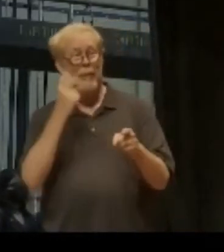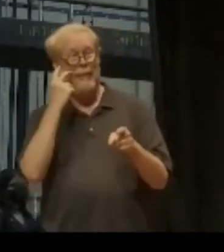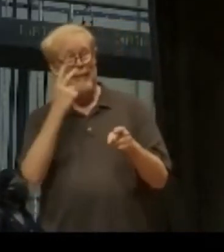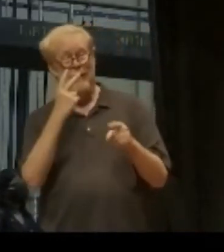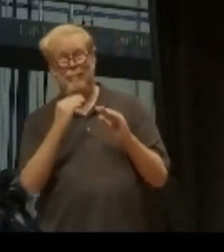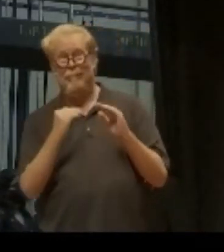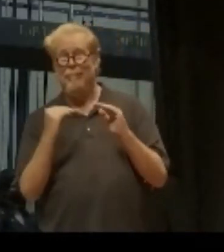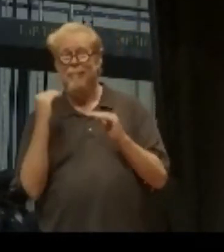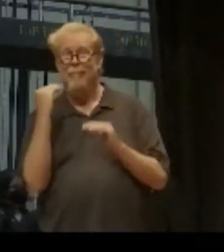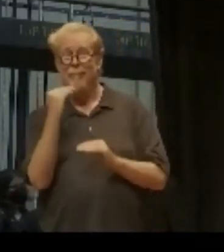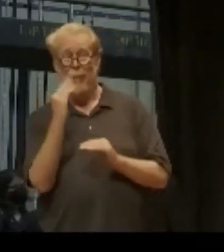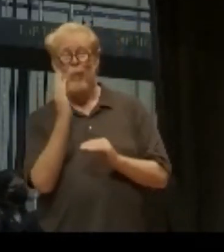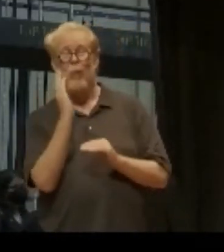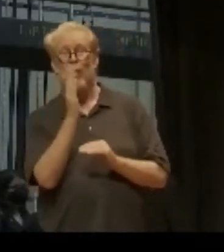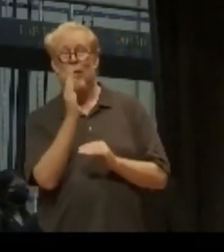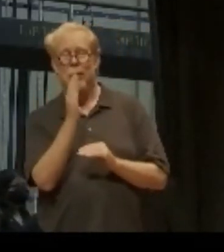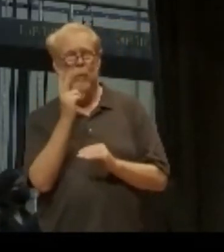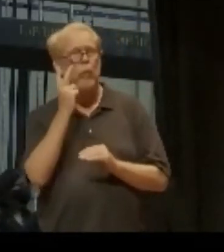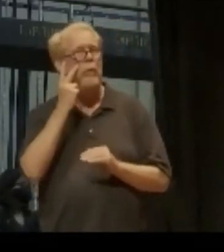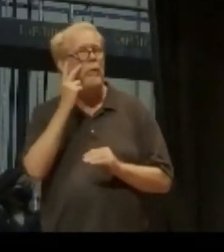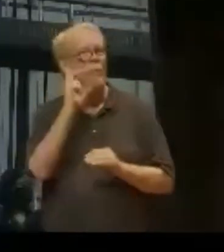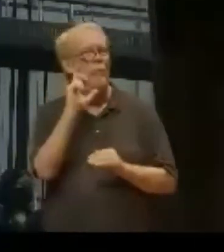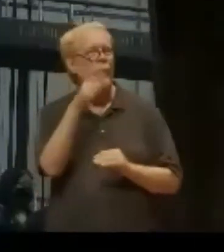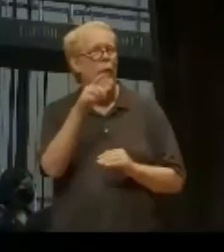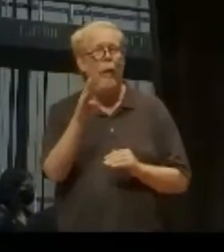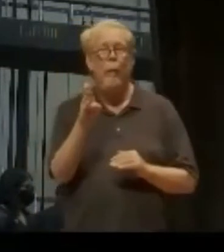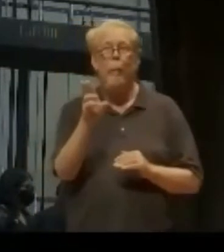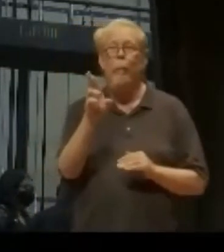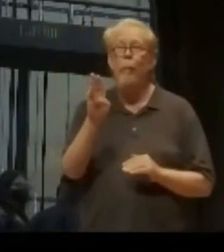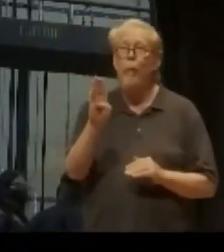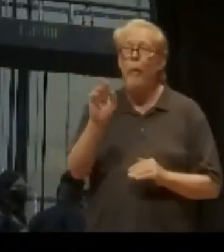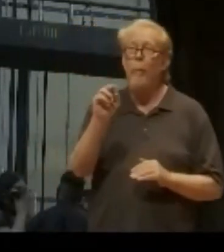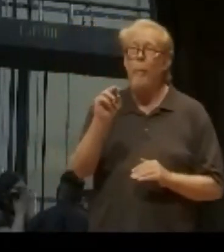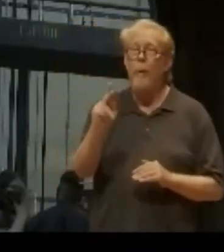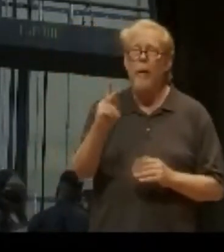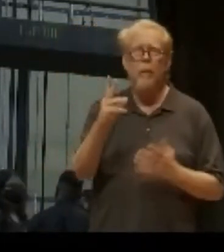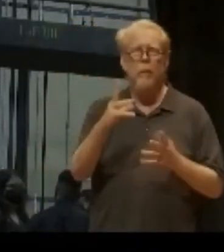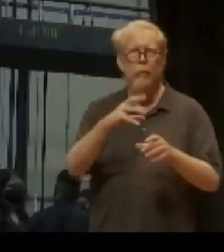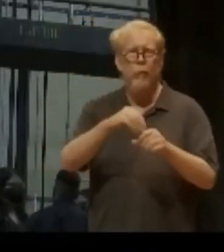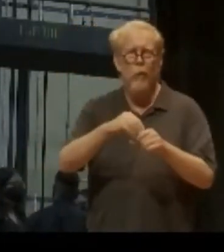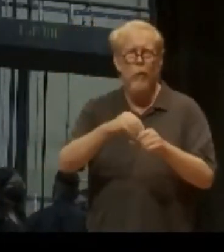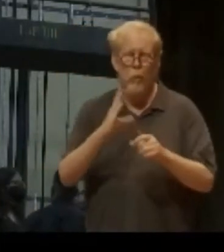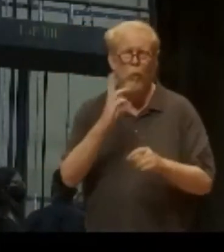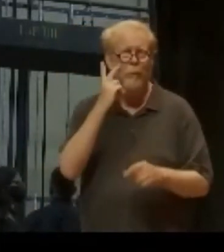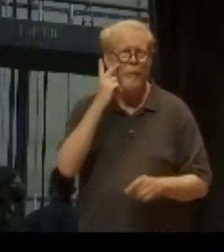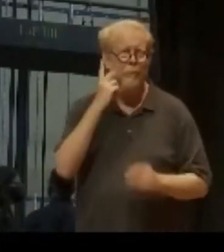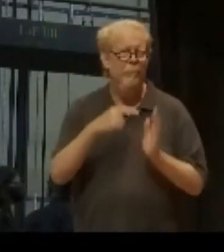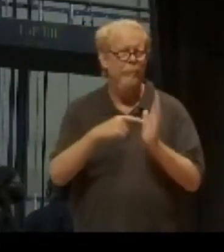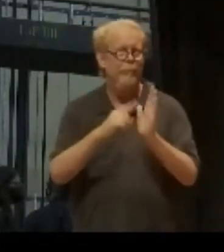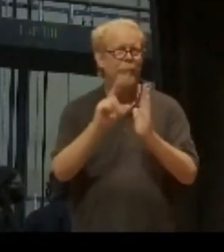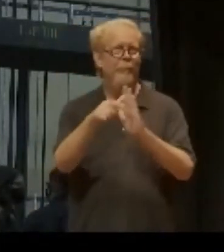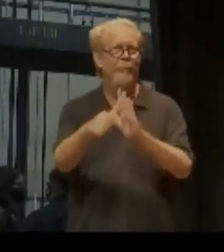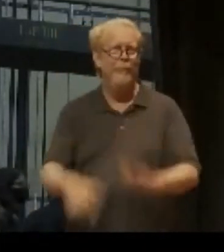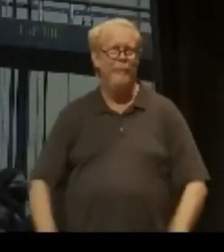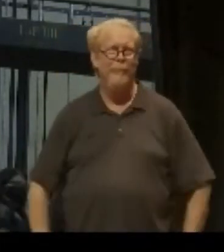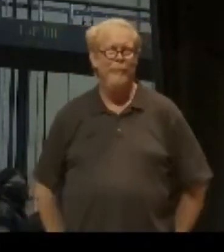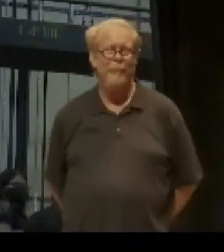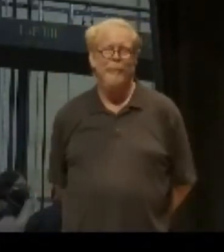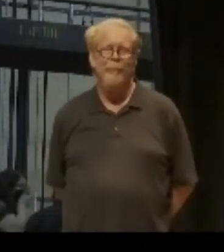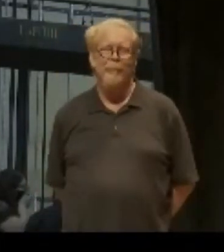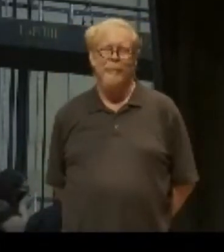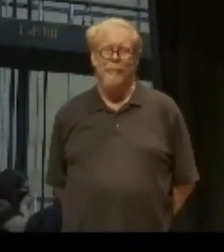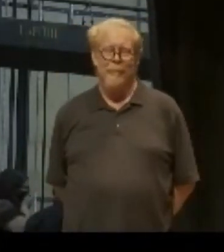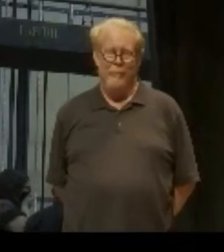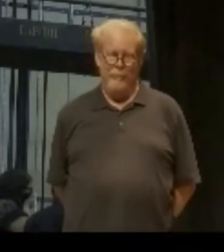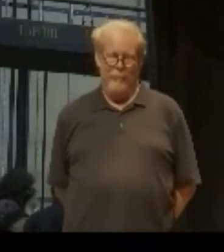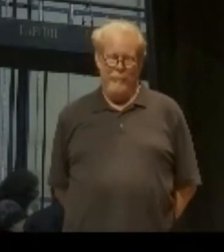así excedimos la cantidad. Y este año, pues también vamos por esa ruta y les voy a contar cómo Burbank está jugando